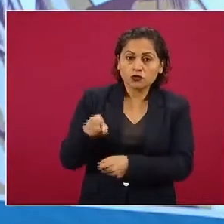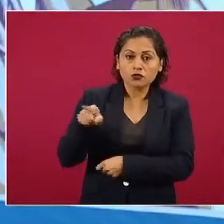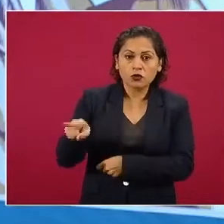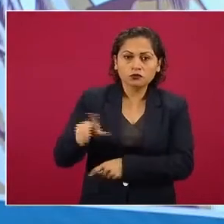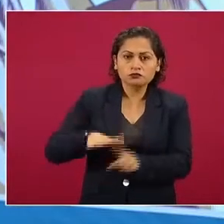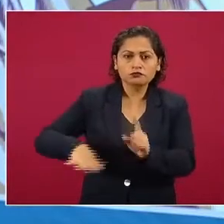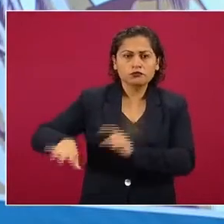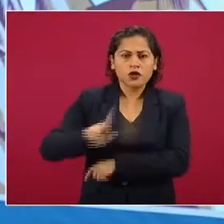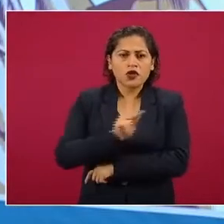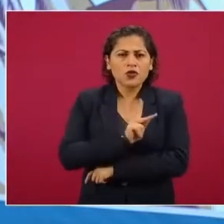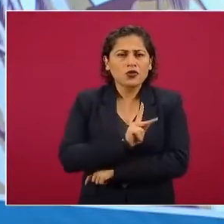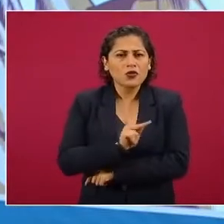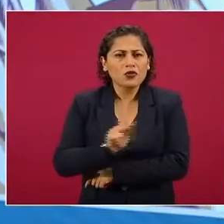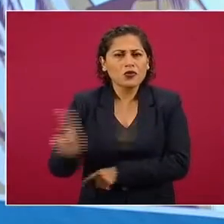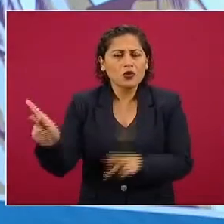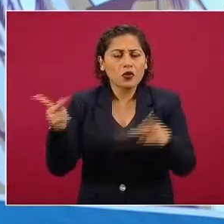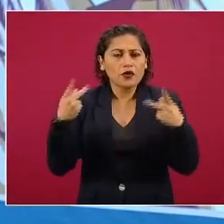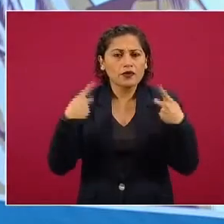todos